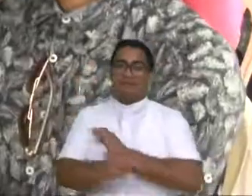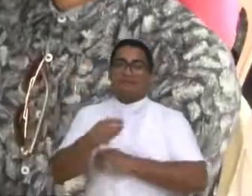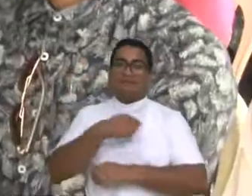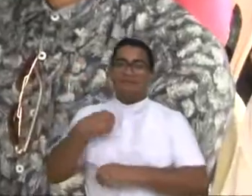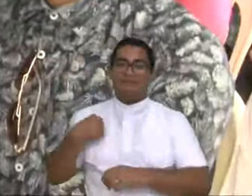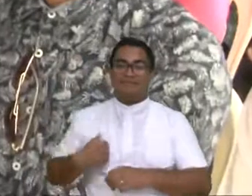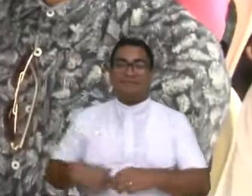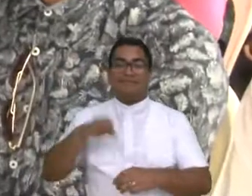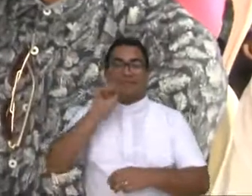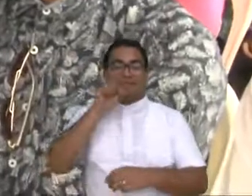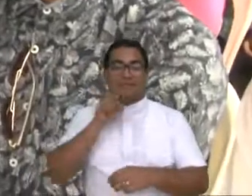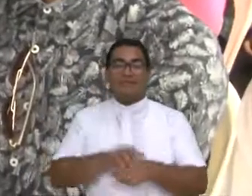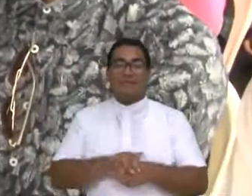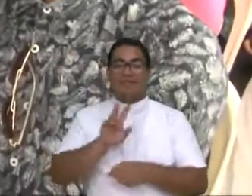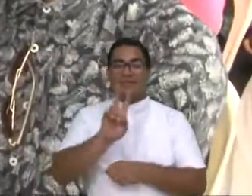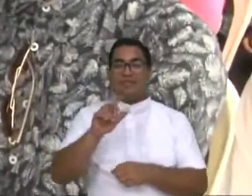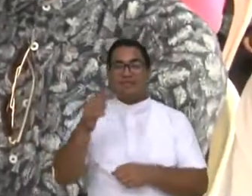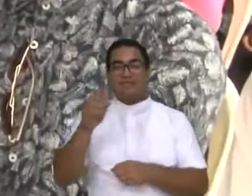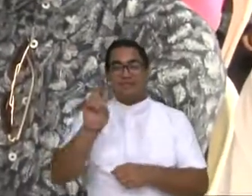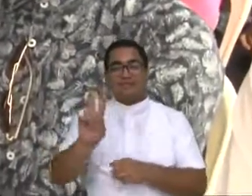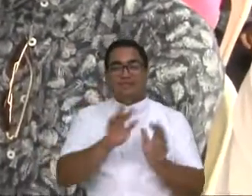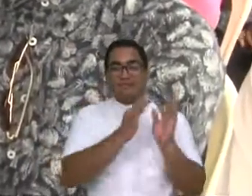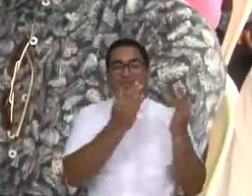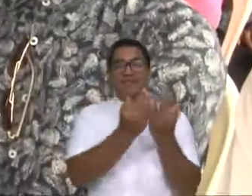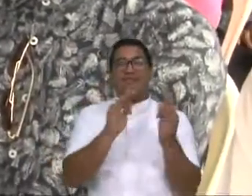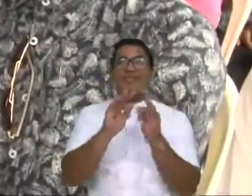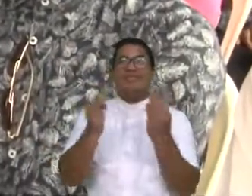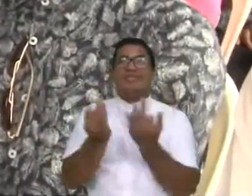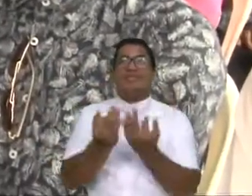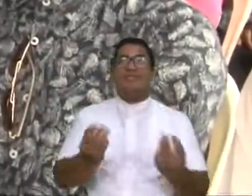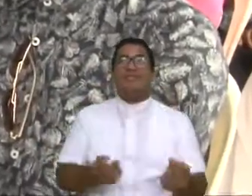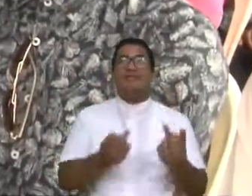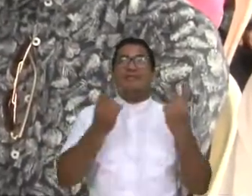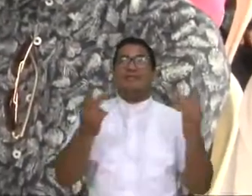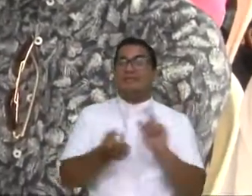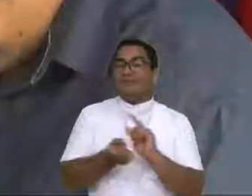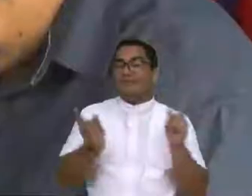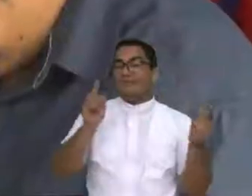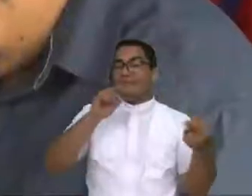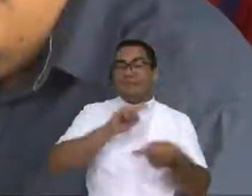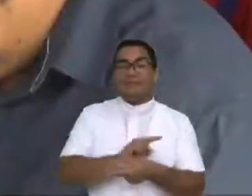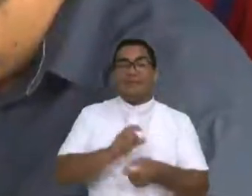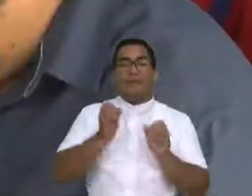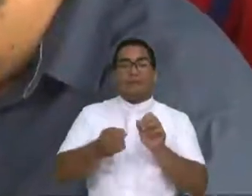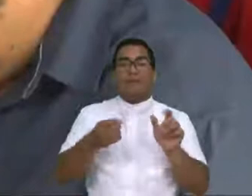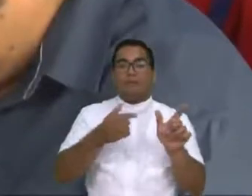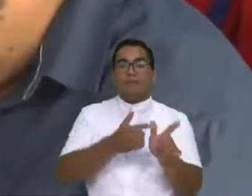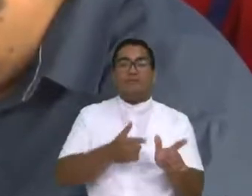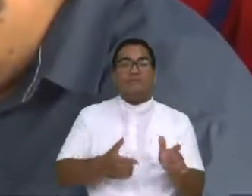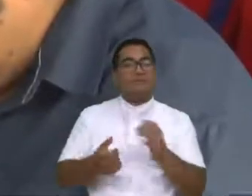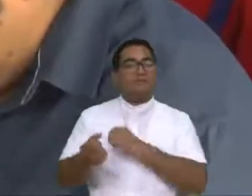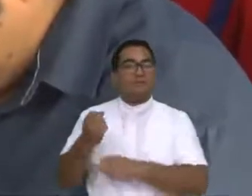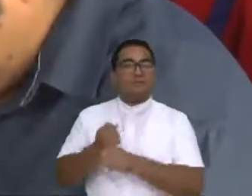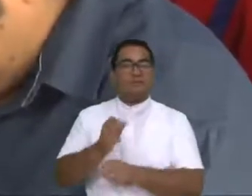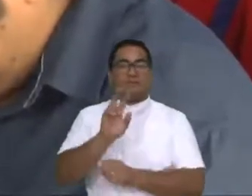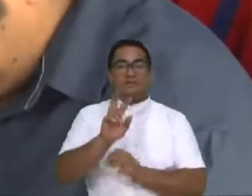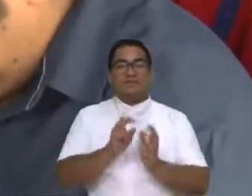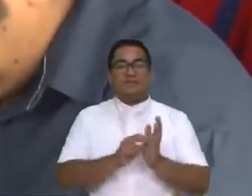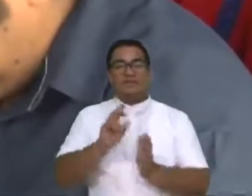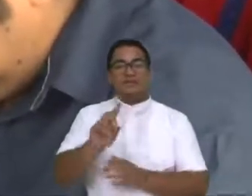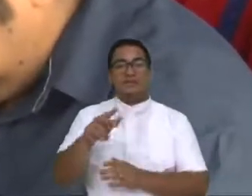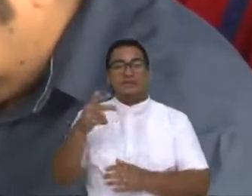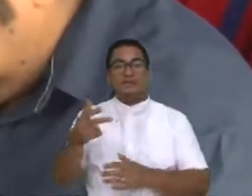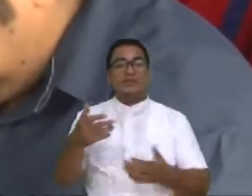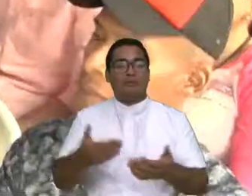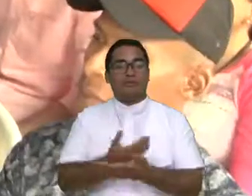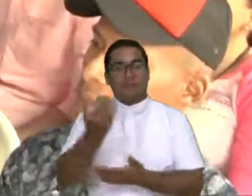272 familias que han transformado su vida en diferentes situaciones. En octubre del 2018 nosotros